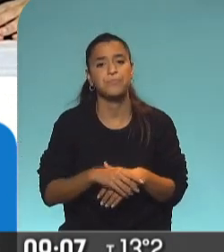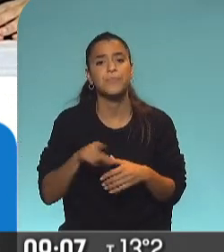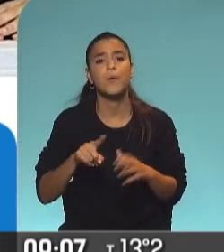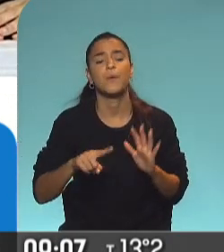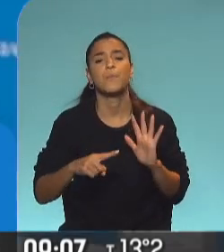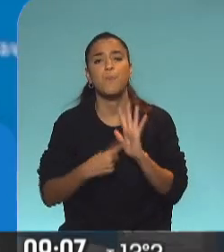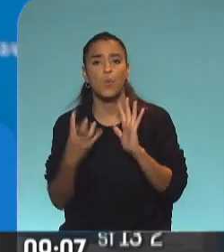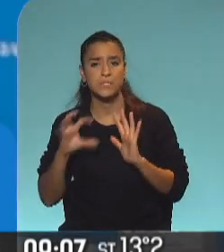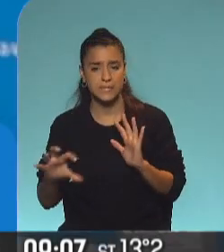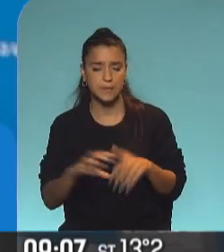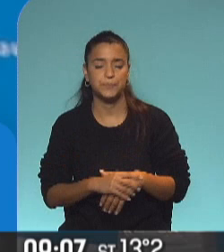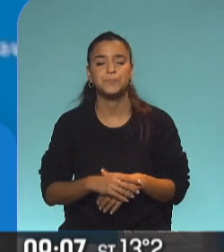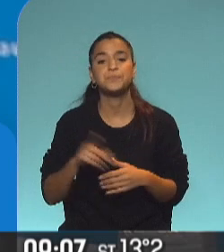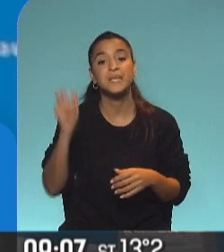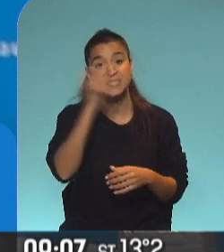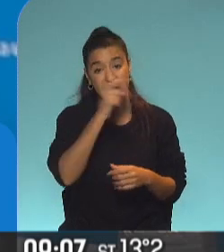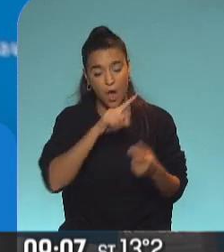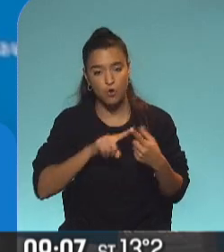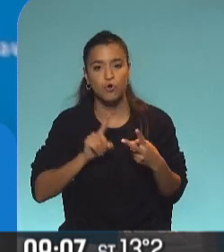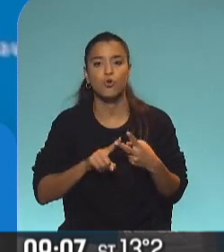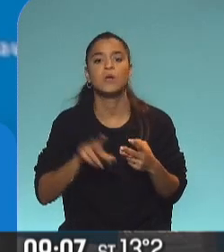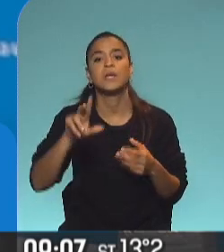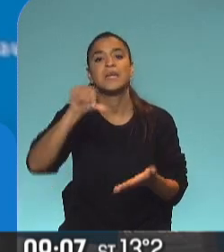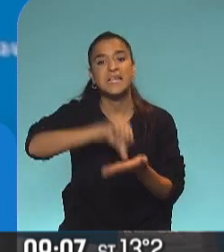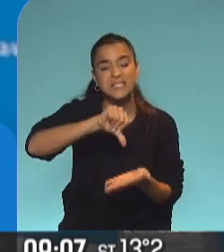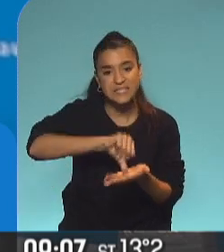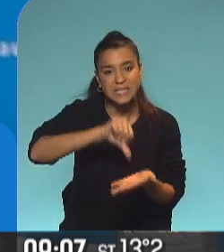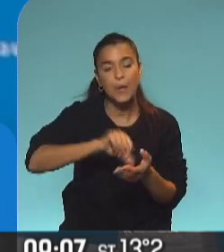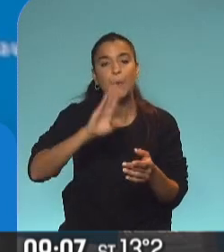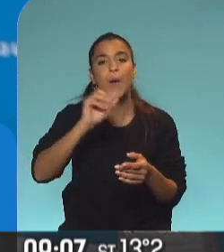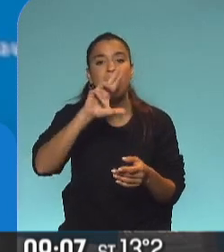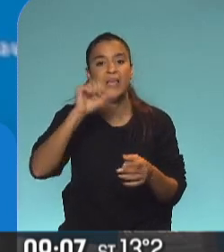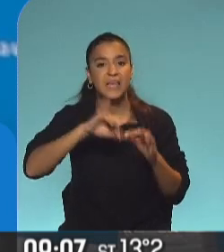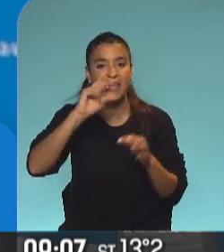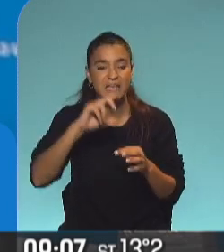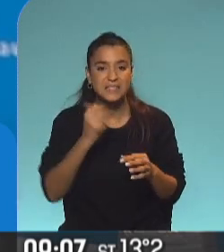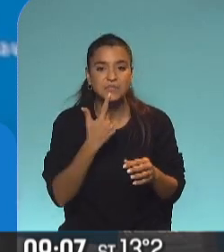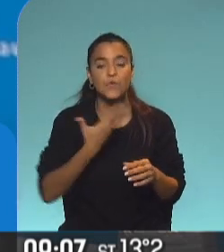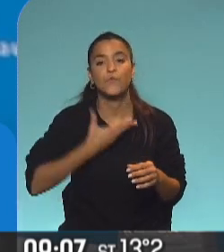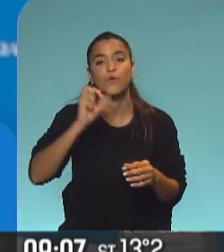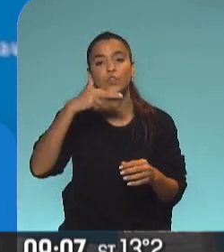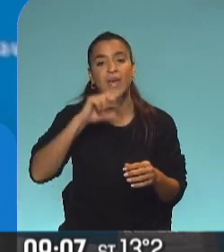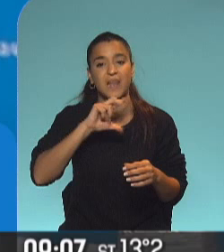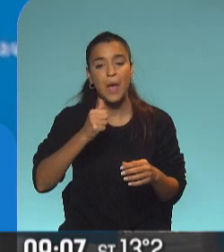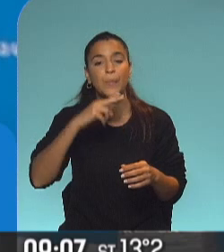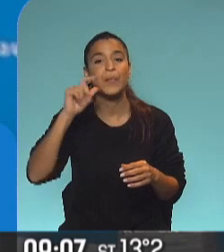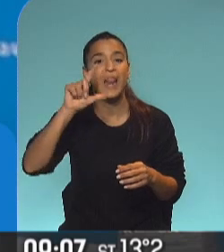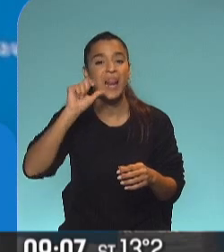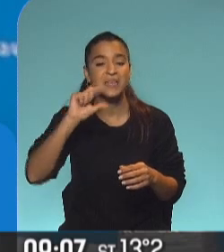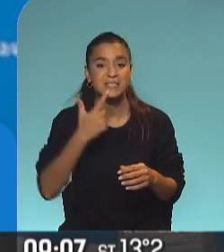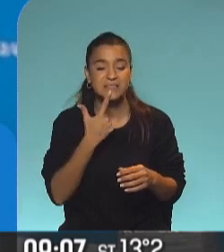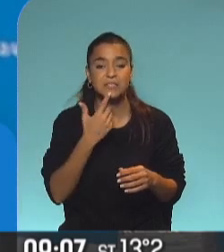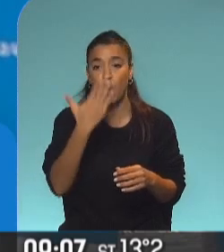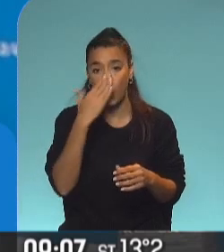la provincia de Buenos Aires, en el Chaco, en las ciudades de Resistencia, Barranqueras, Fontana y Puerto Vilelas, en